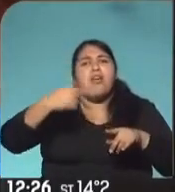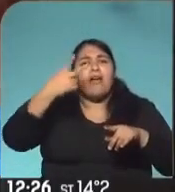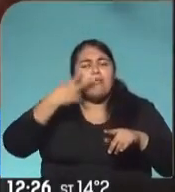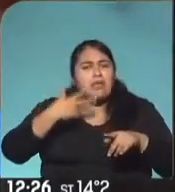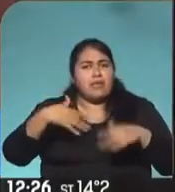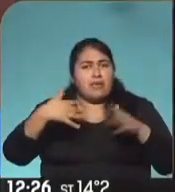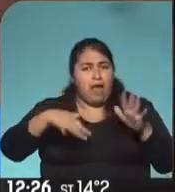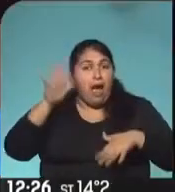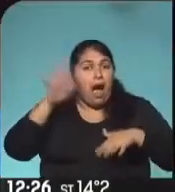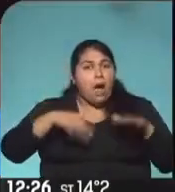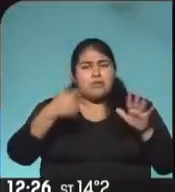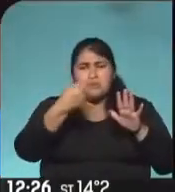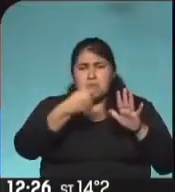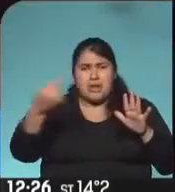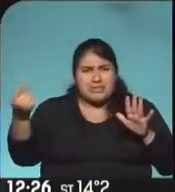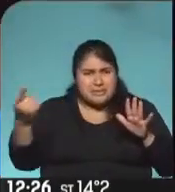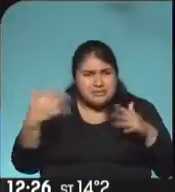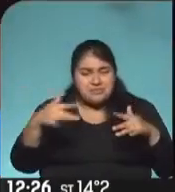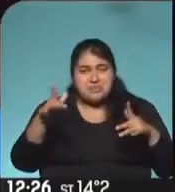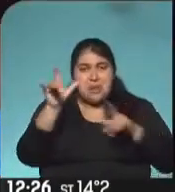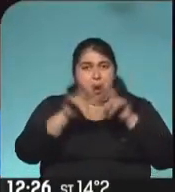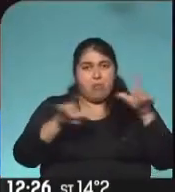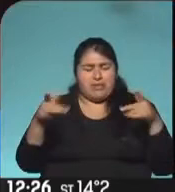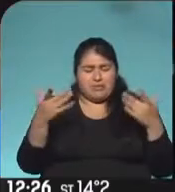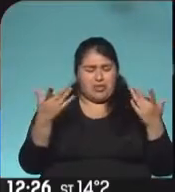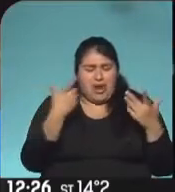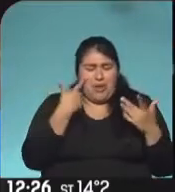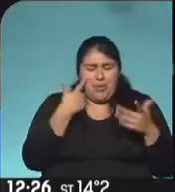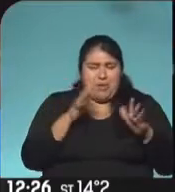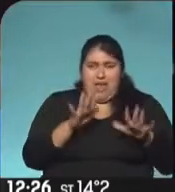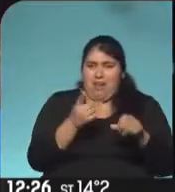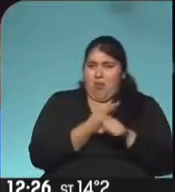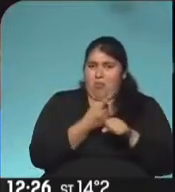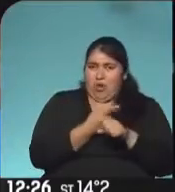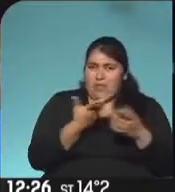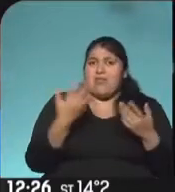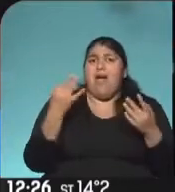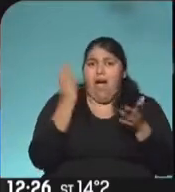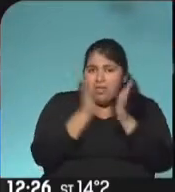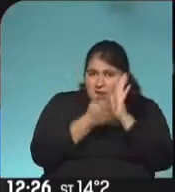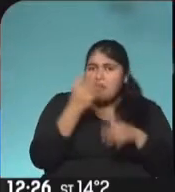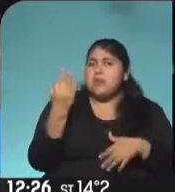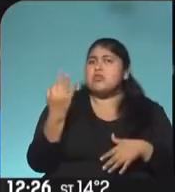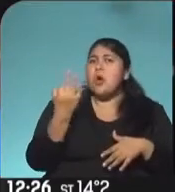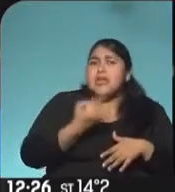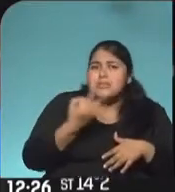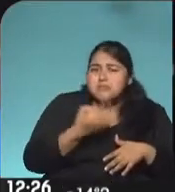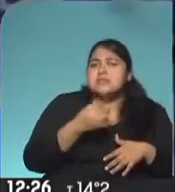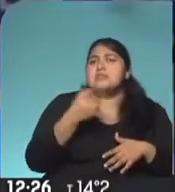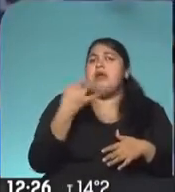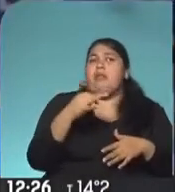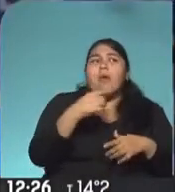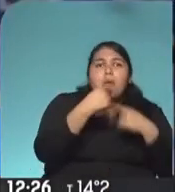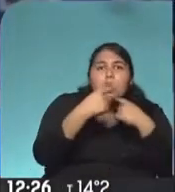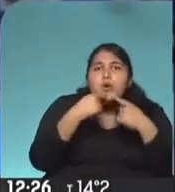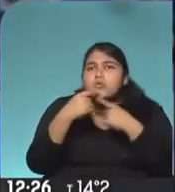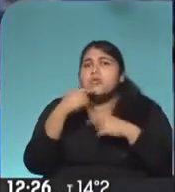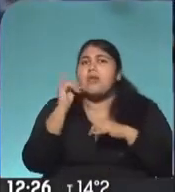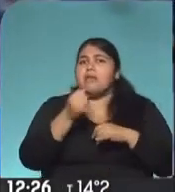varios días y la gente no puede servir de eso porque hay tratamientos específicos que tienen que justamente consultar